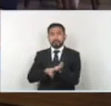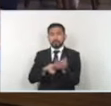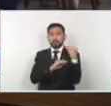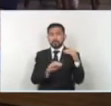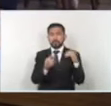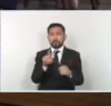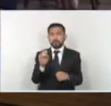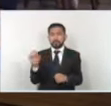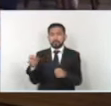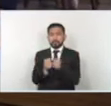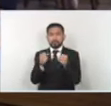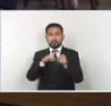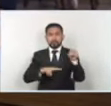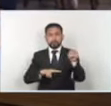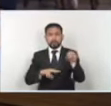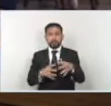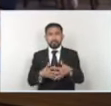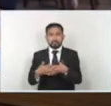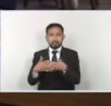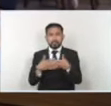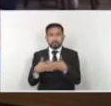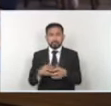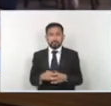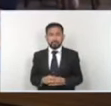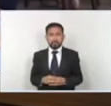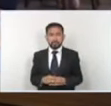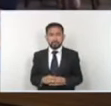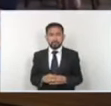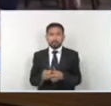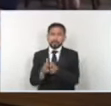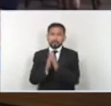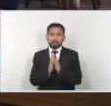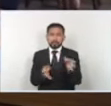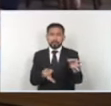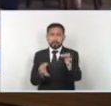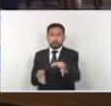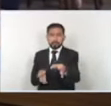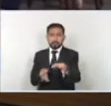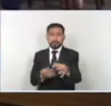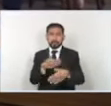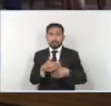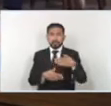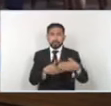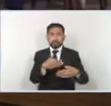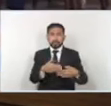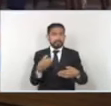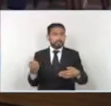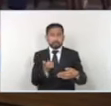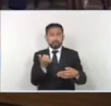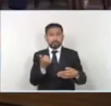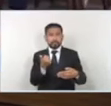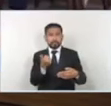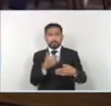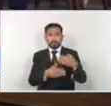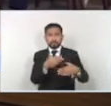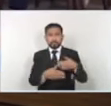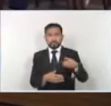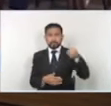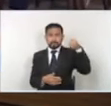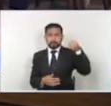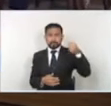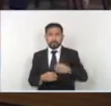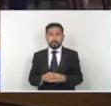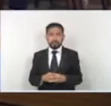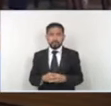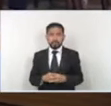hasta $200 millones de los Estados Unidos de América. Por lo que le solicito que esta pieza de correspondencia sea conocida inmediatamente y se apruebe con dispensa